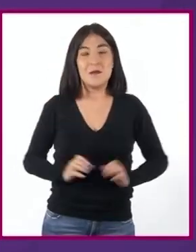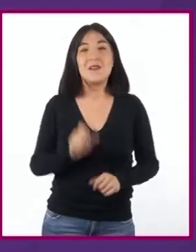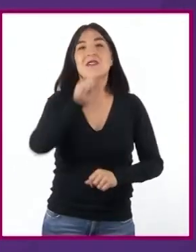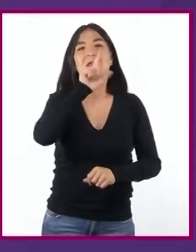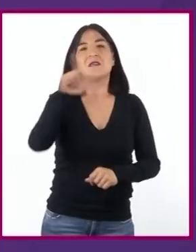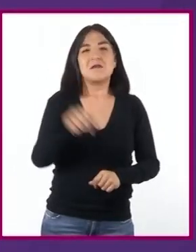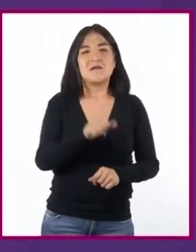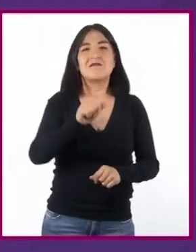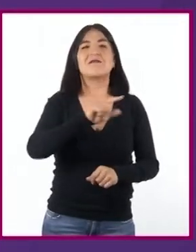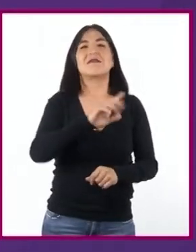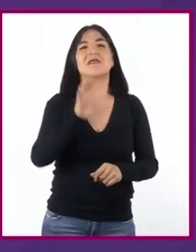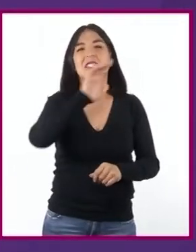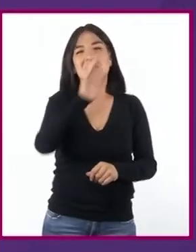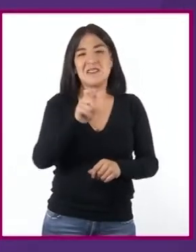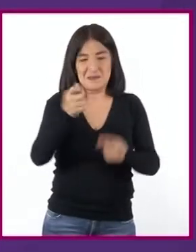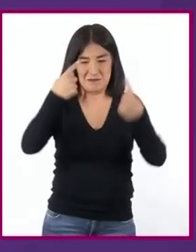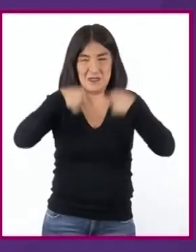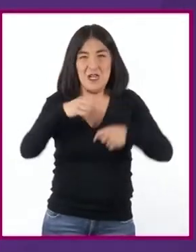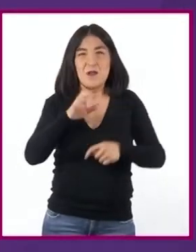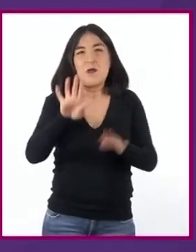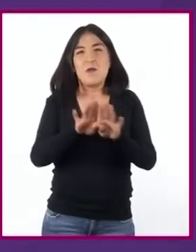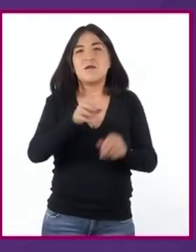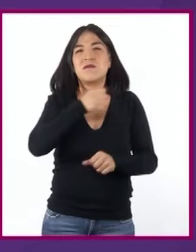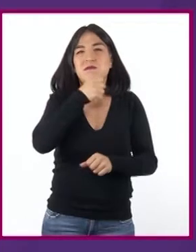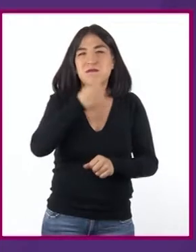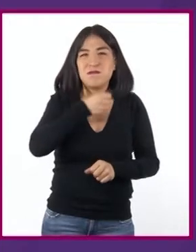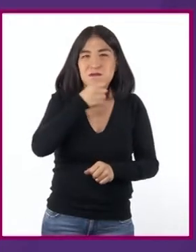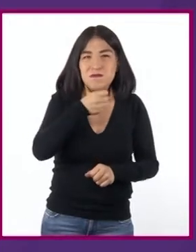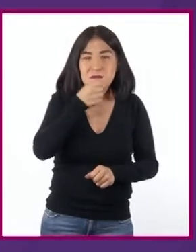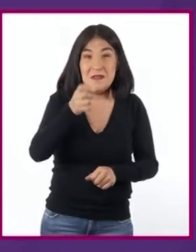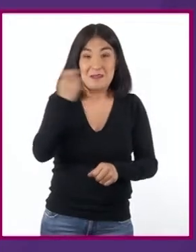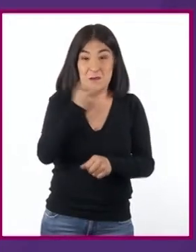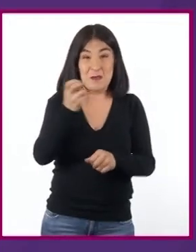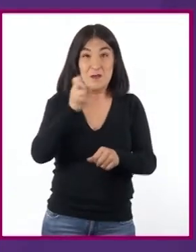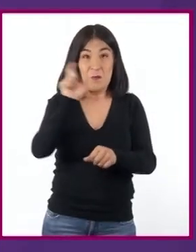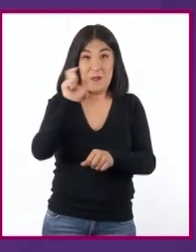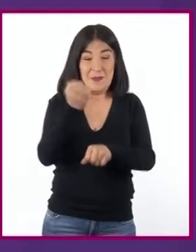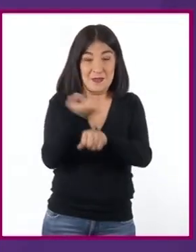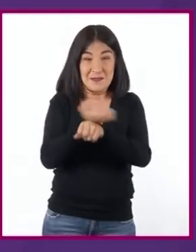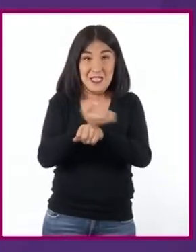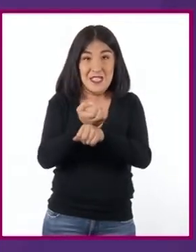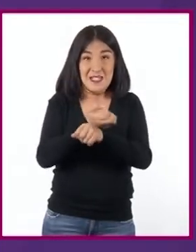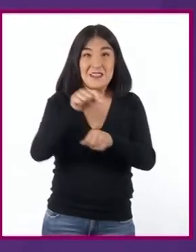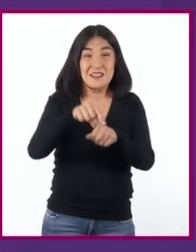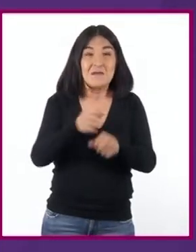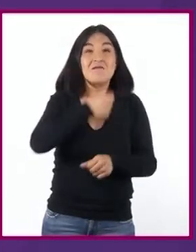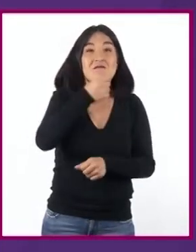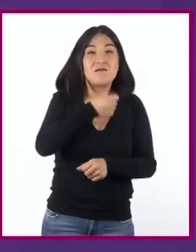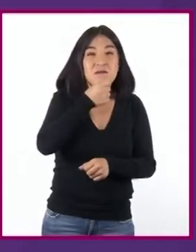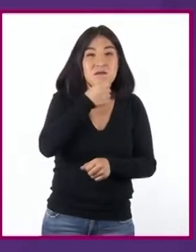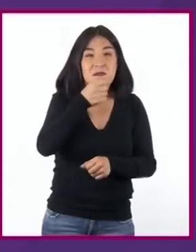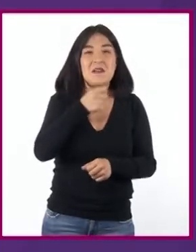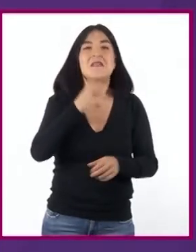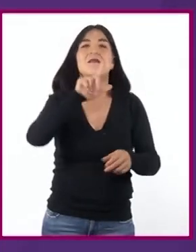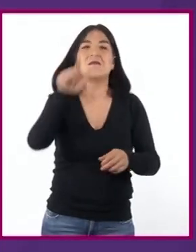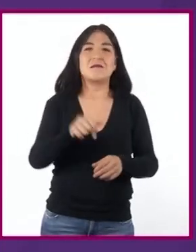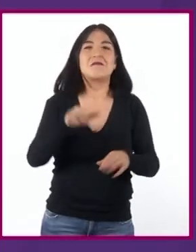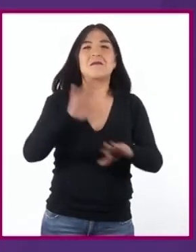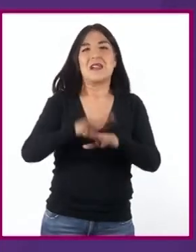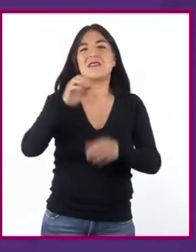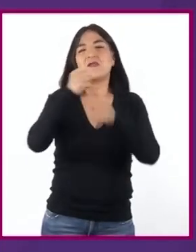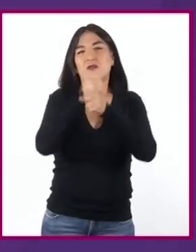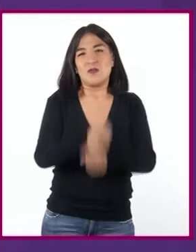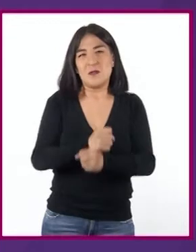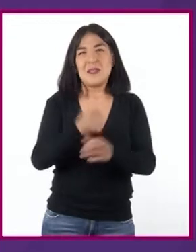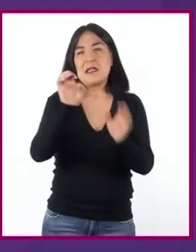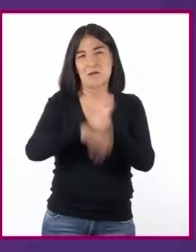viejos como son nuestras arterias. Cuando se van enfermando los vasos sanguíneos, los órganos que más tienen son los que más sufren. Así,